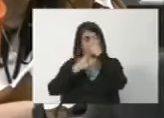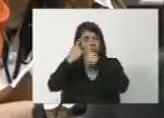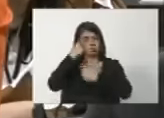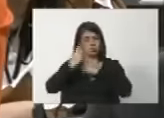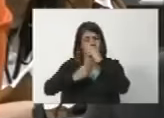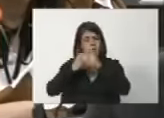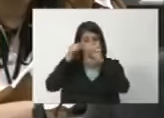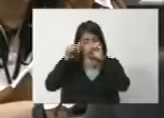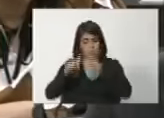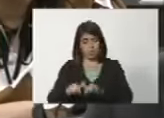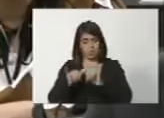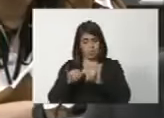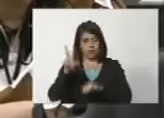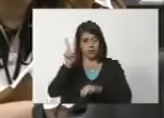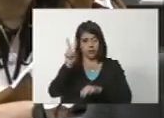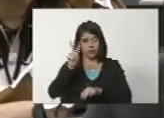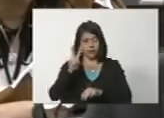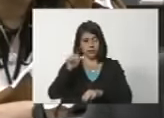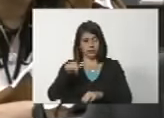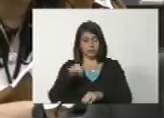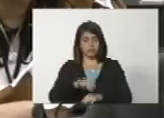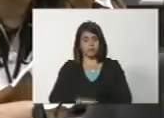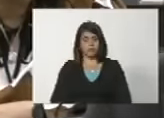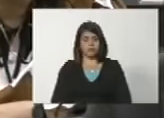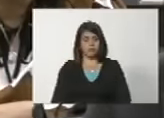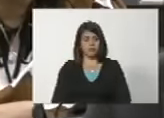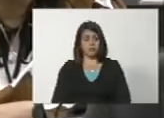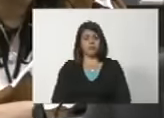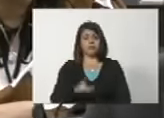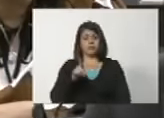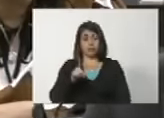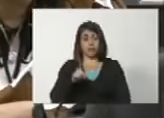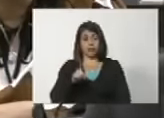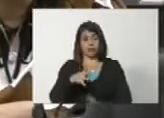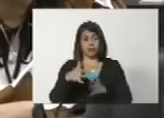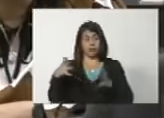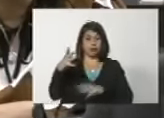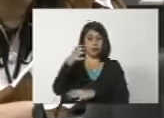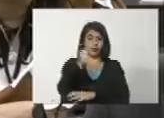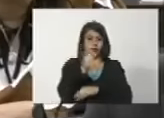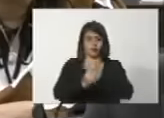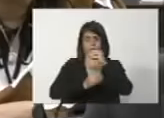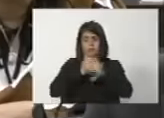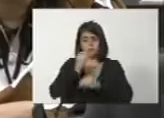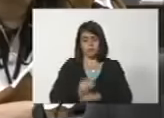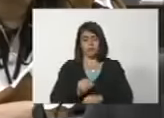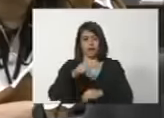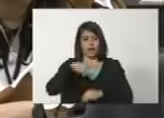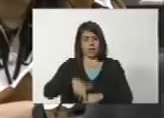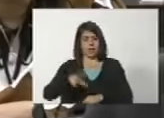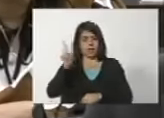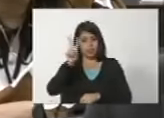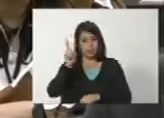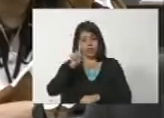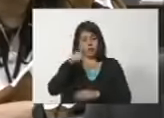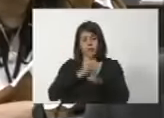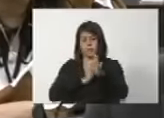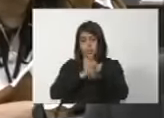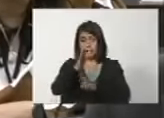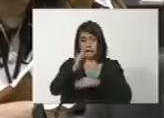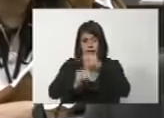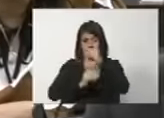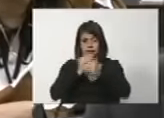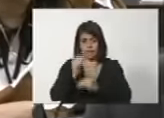le ha dedicado acá en nuestra patria venezolana. Y eso es un gran logro que hemos tenido en Venezuela y que